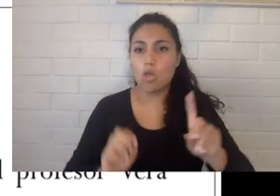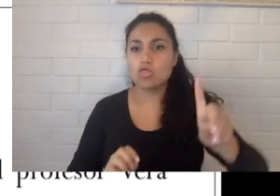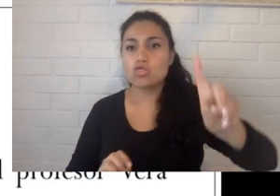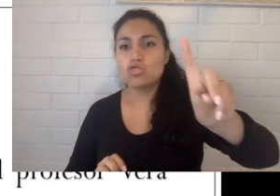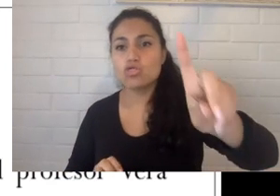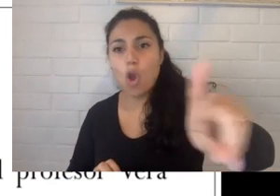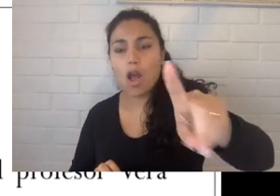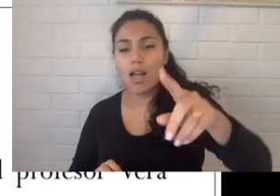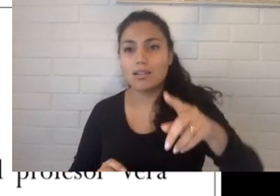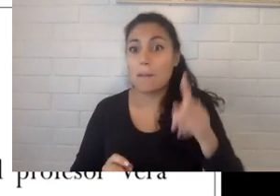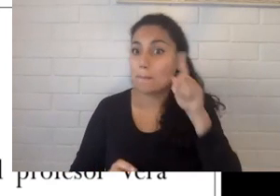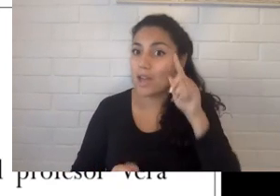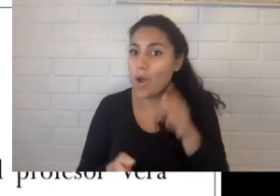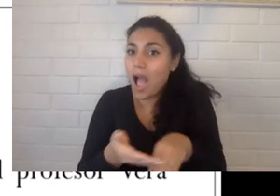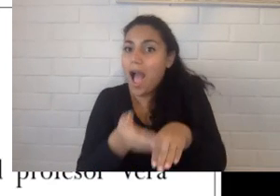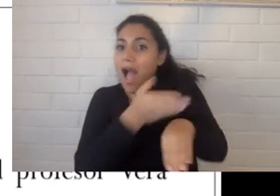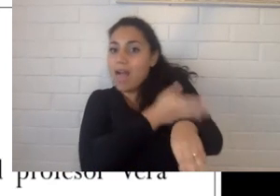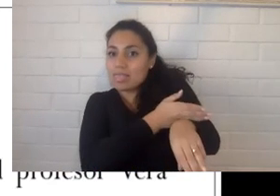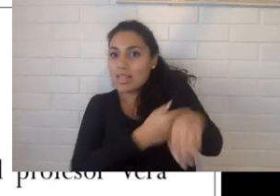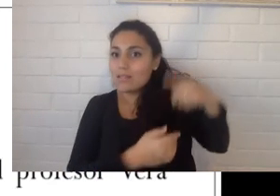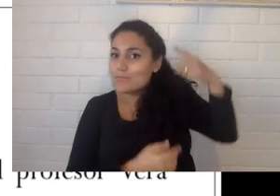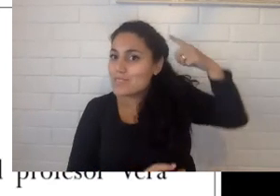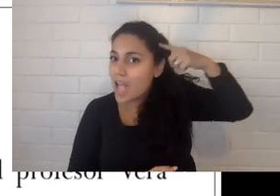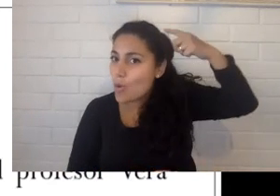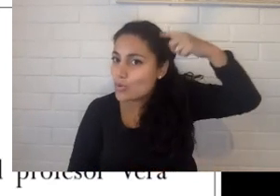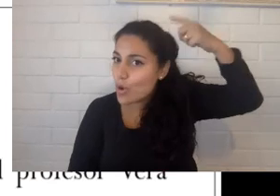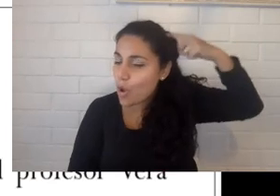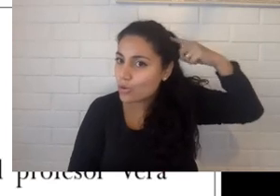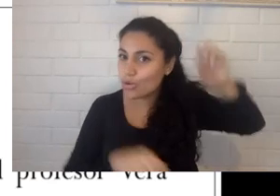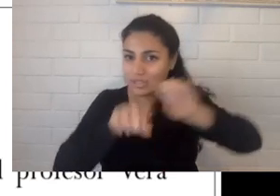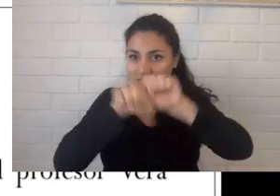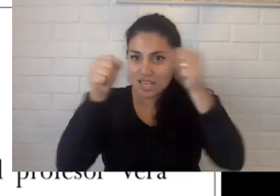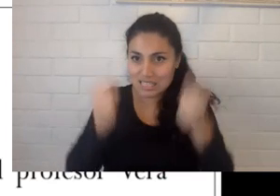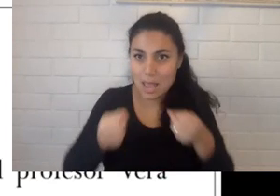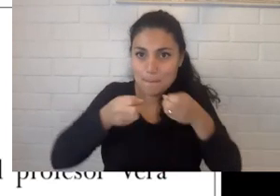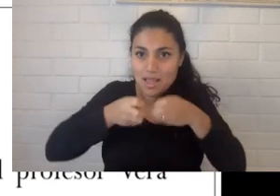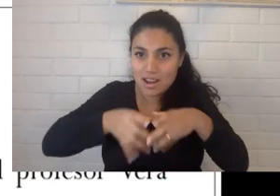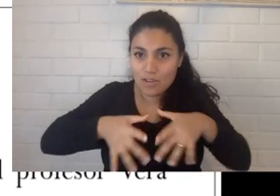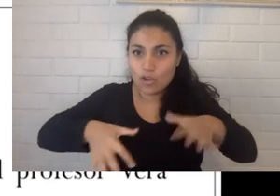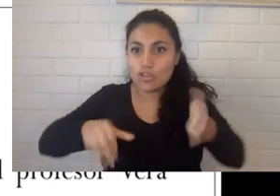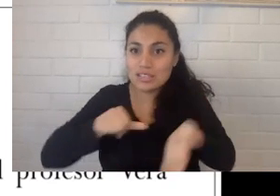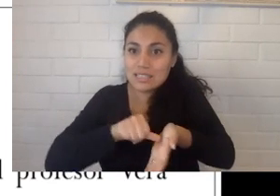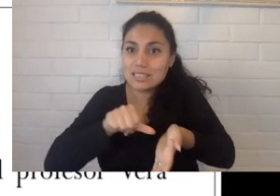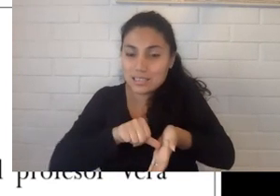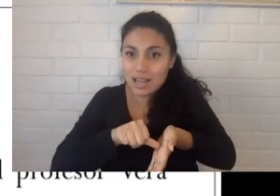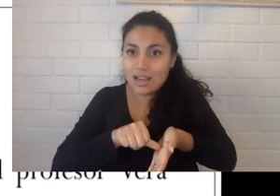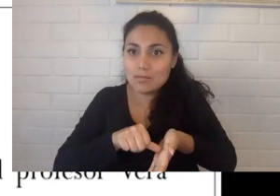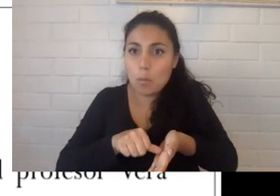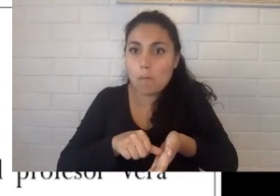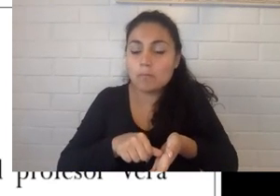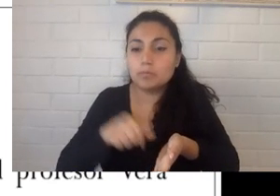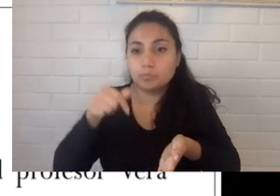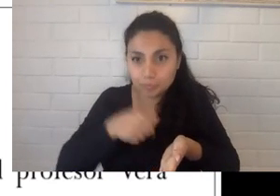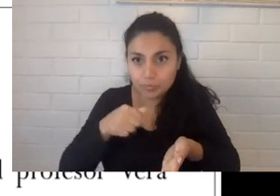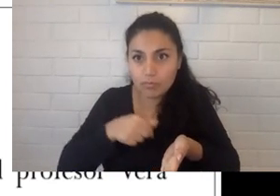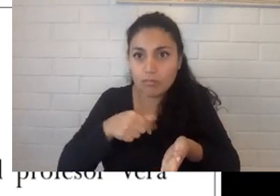hubo una iniciación neurológica central a nivel de mi sistema nervioso central. Cada una de las estructuras que se